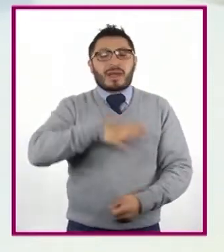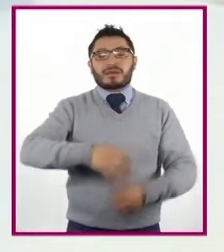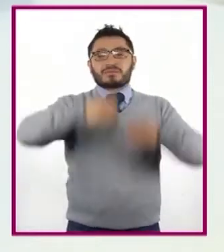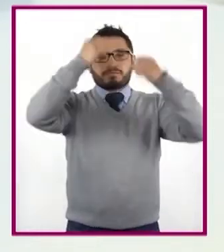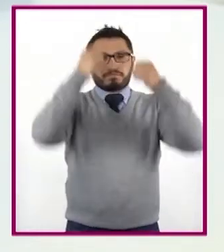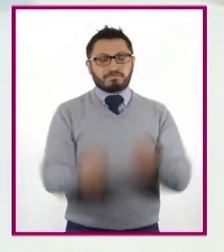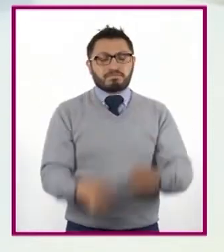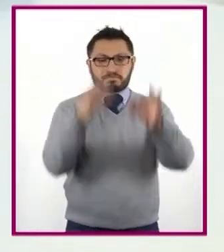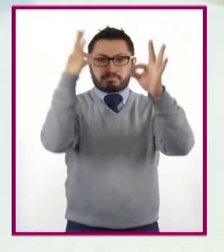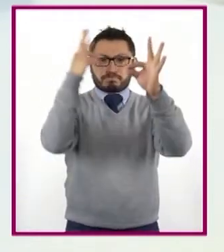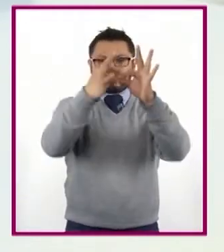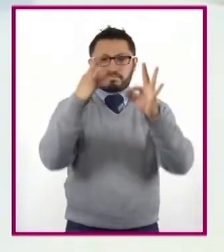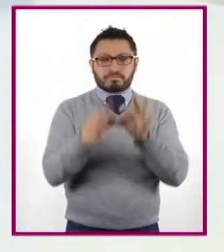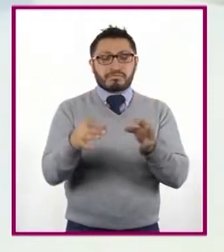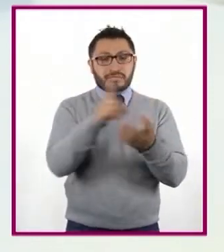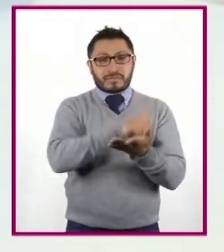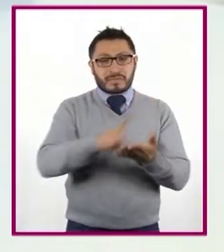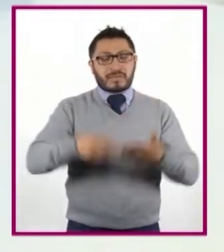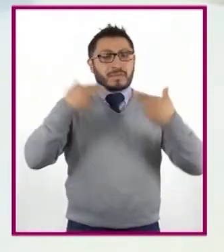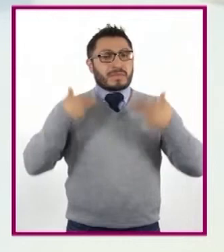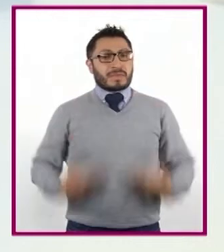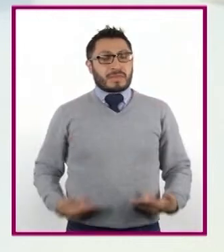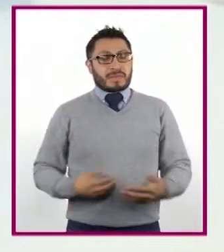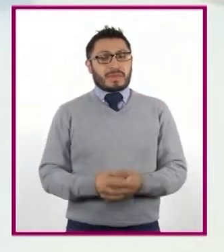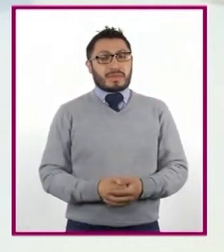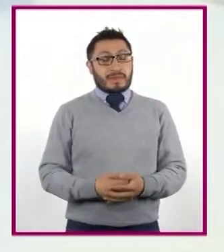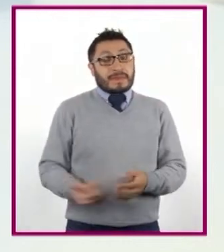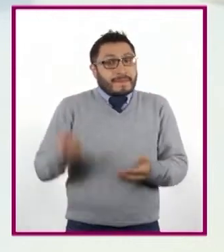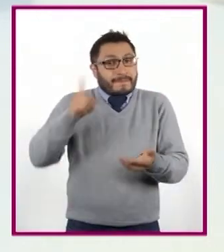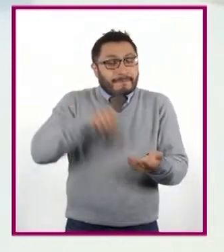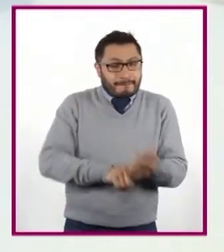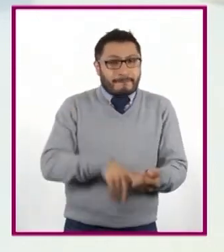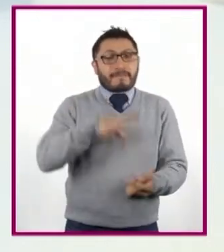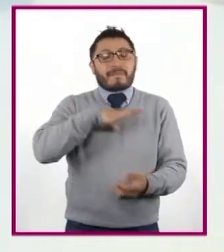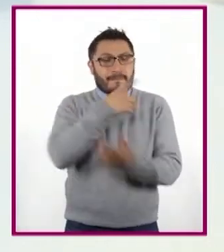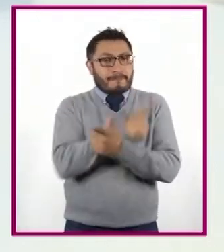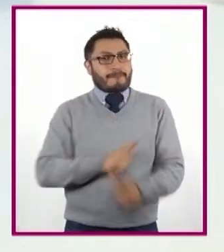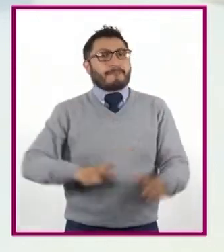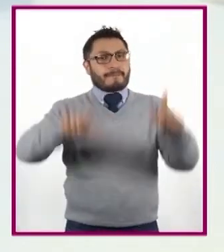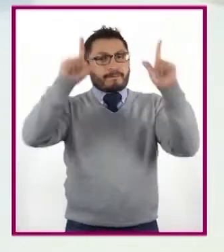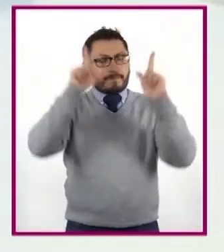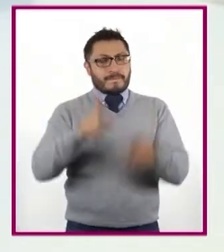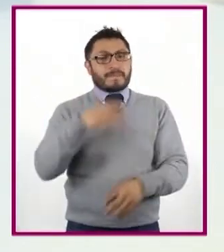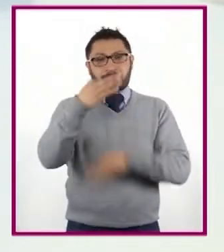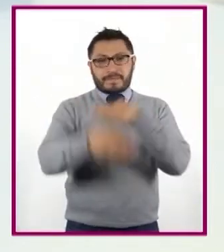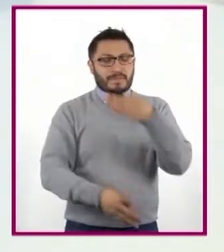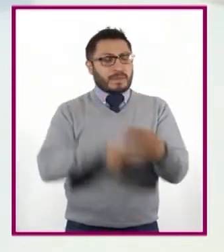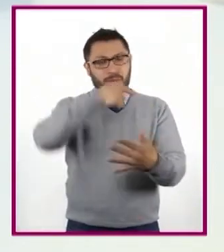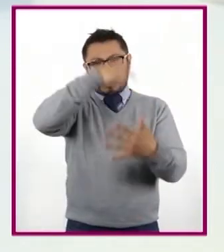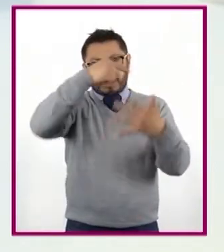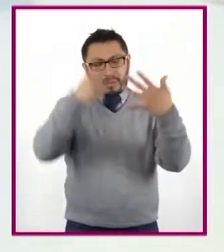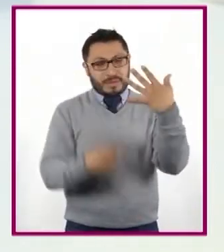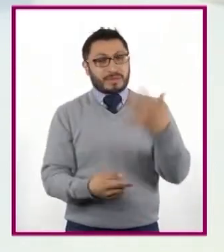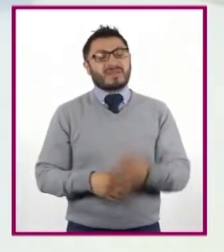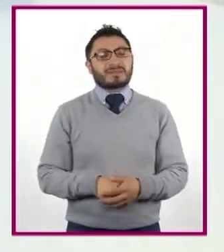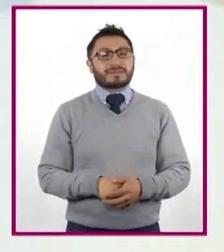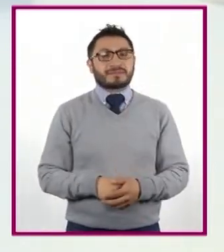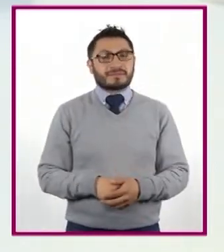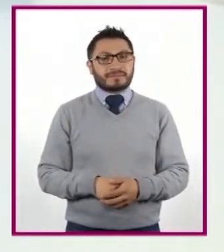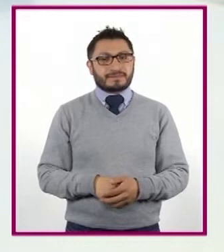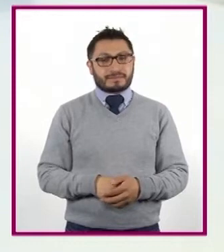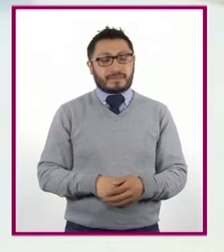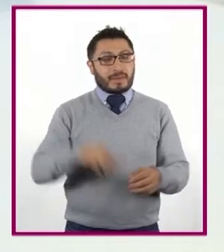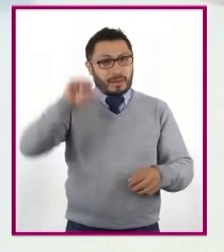el cumplimiento de los derechos humanos, entre ellos la libertad y todo lo que ello implica. Nos vamos